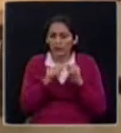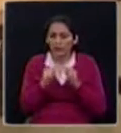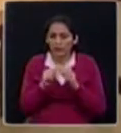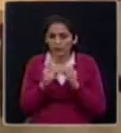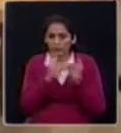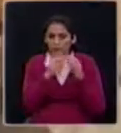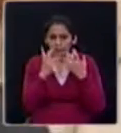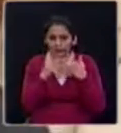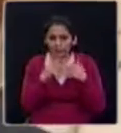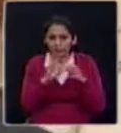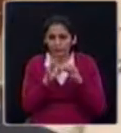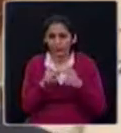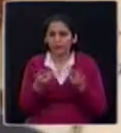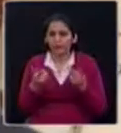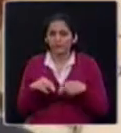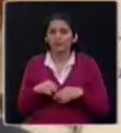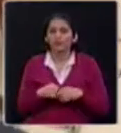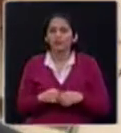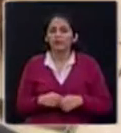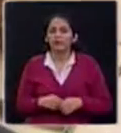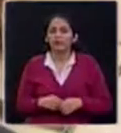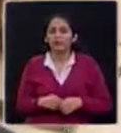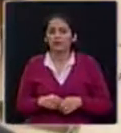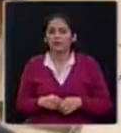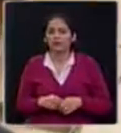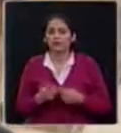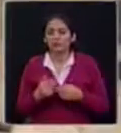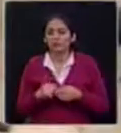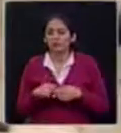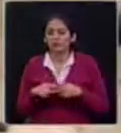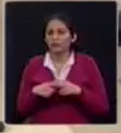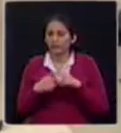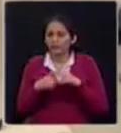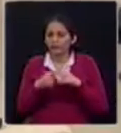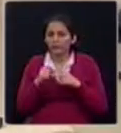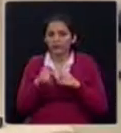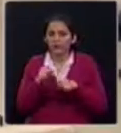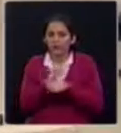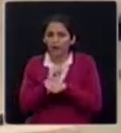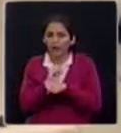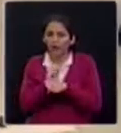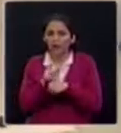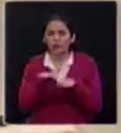además de electromecánica automotriz e industria de la confección. Marta Navarrete, Telerama Noticias.